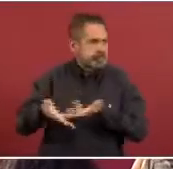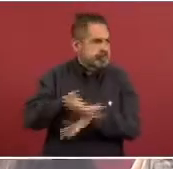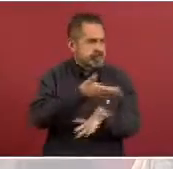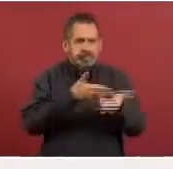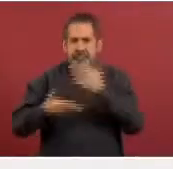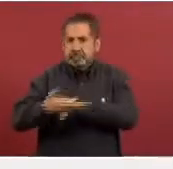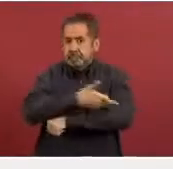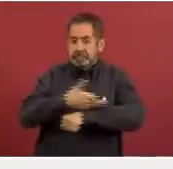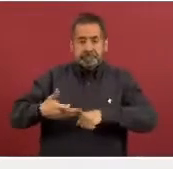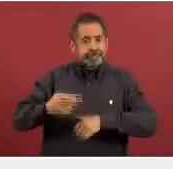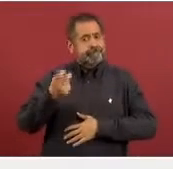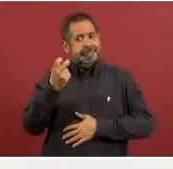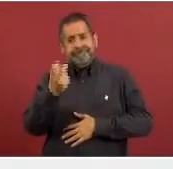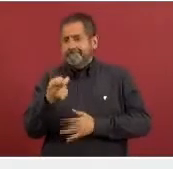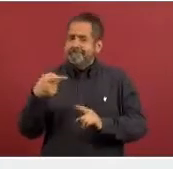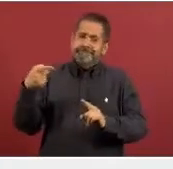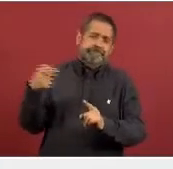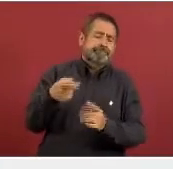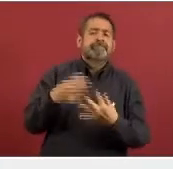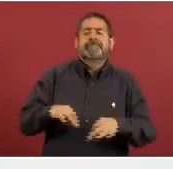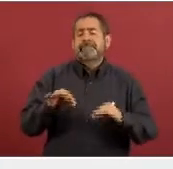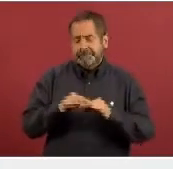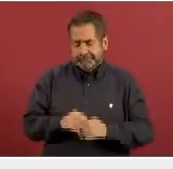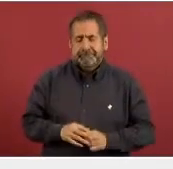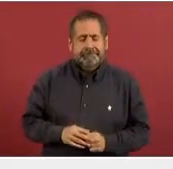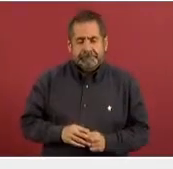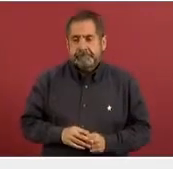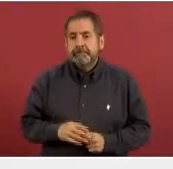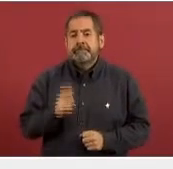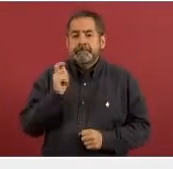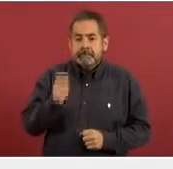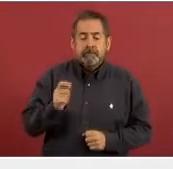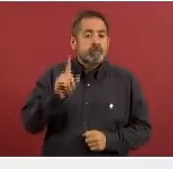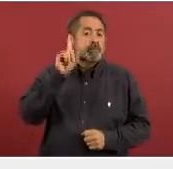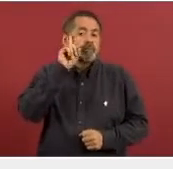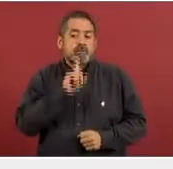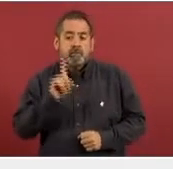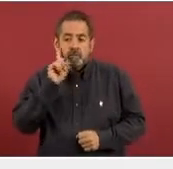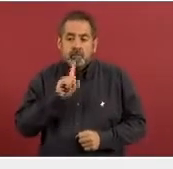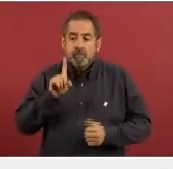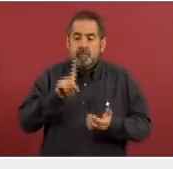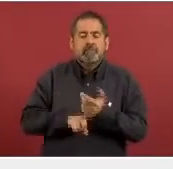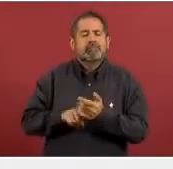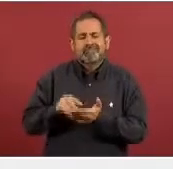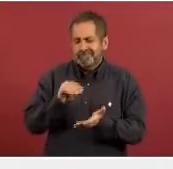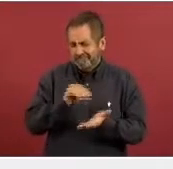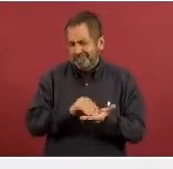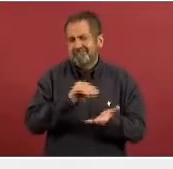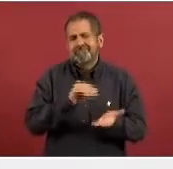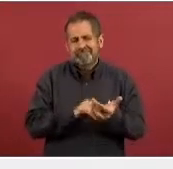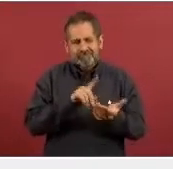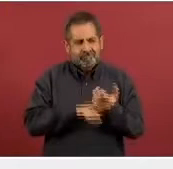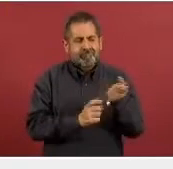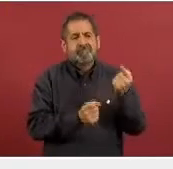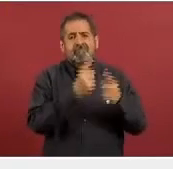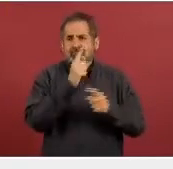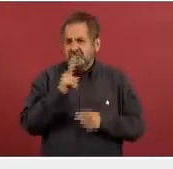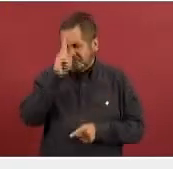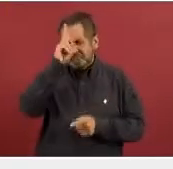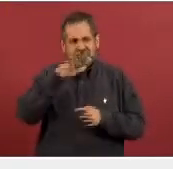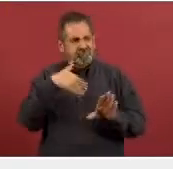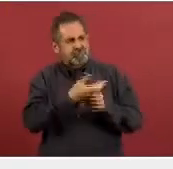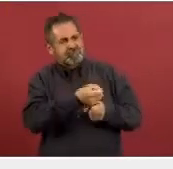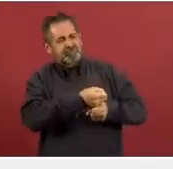familias, no deja de largo que mujeres que sufren violencia pueden